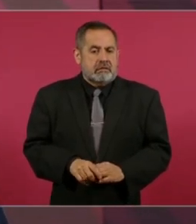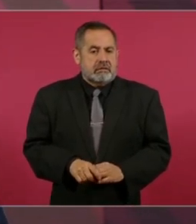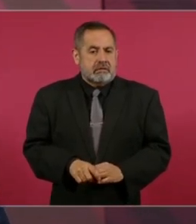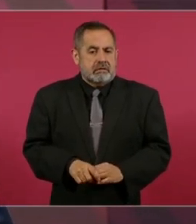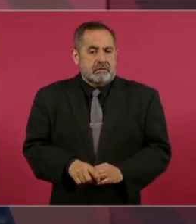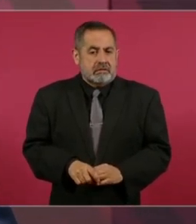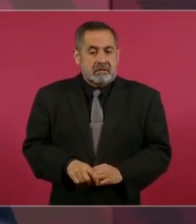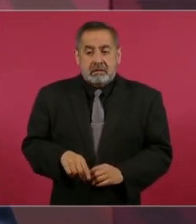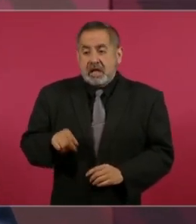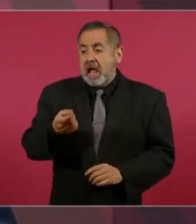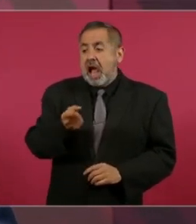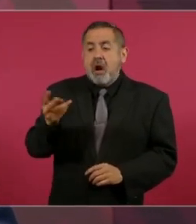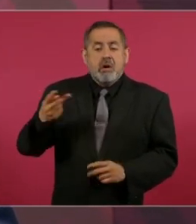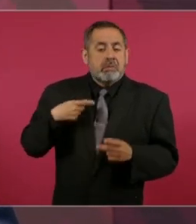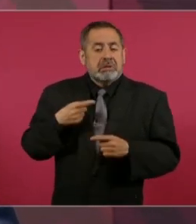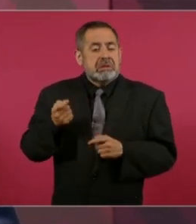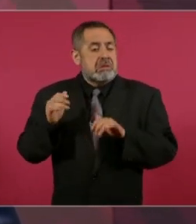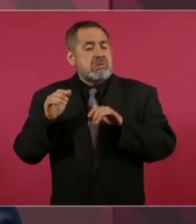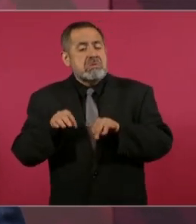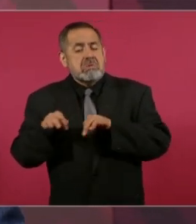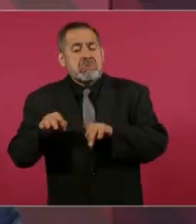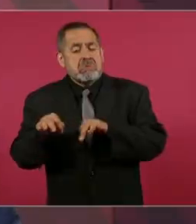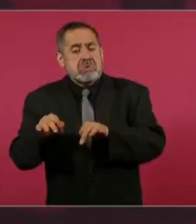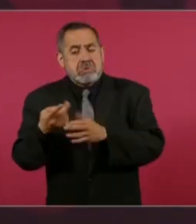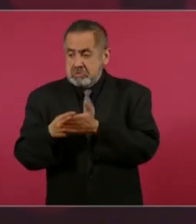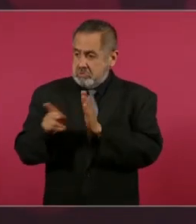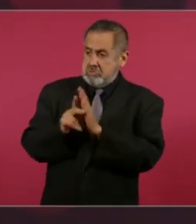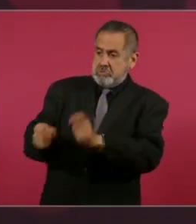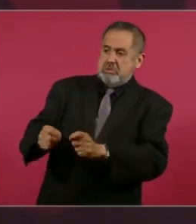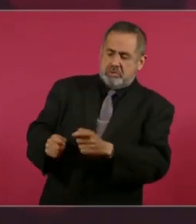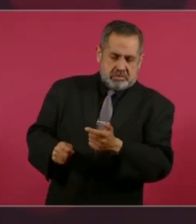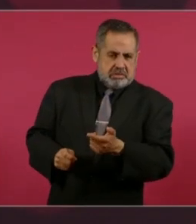con poco tiempo de trabajo ya